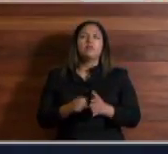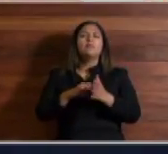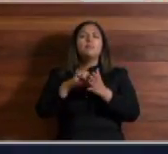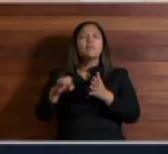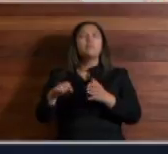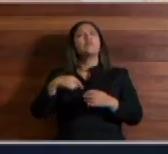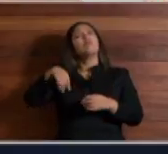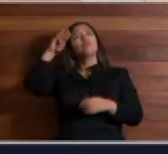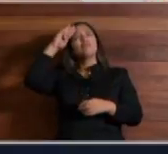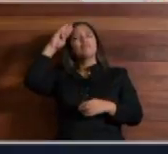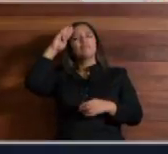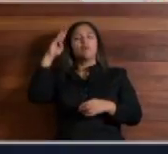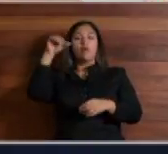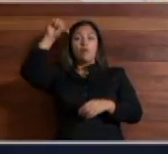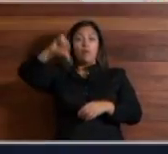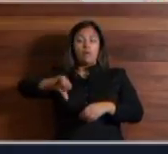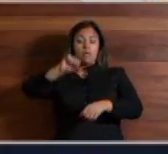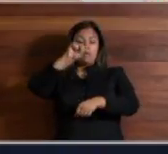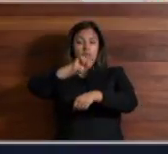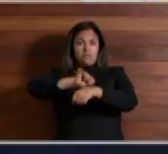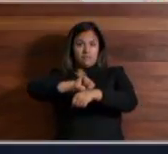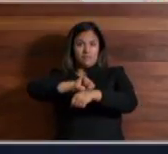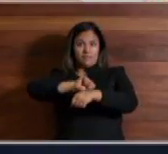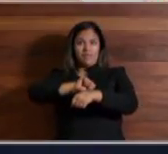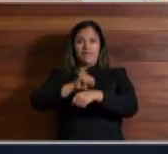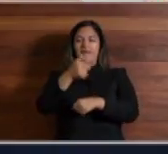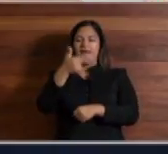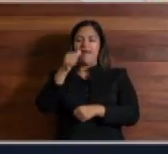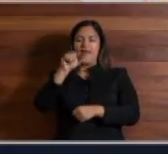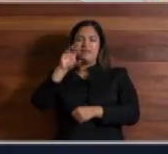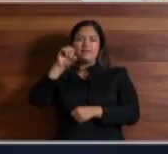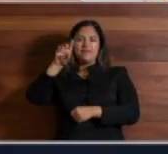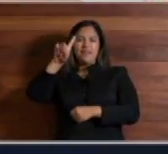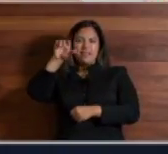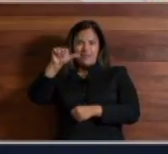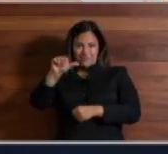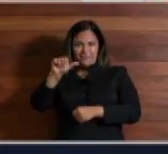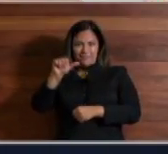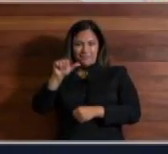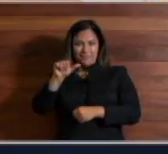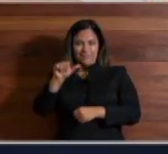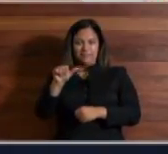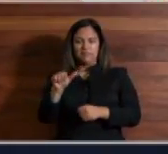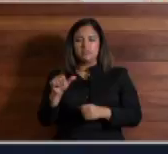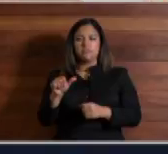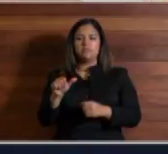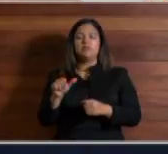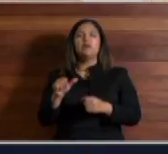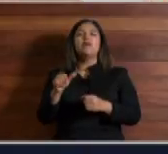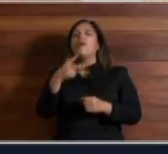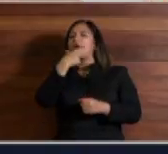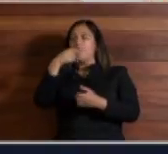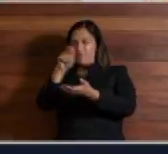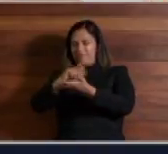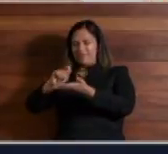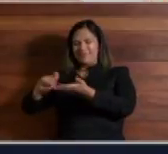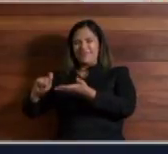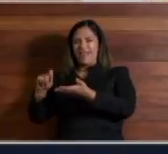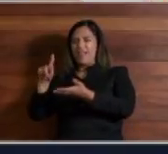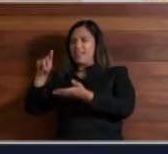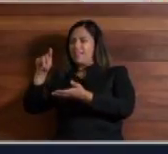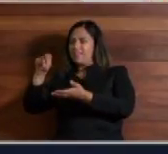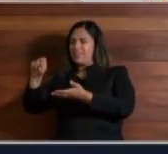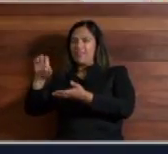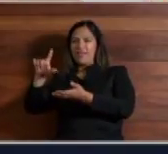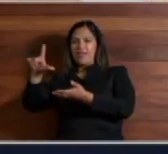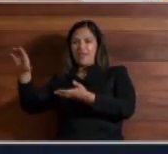de Hacienda, esta burocracia celeste, adjetivo de Tello, celeste en el sentido que es la única cercana